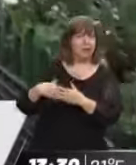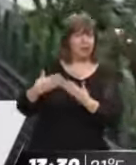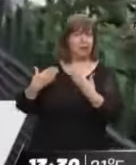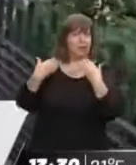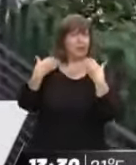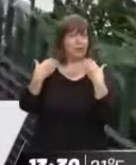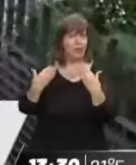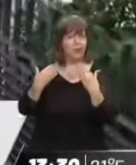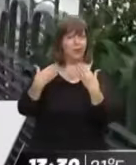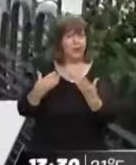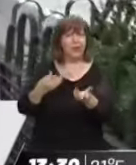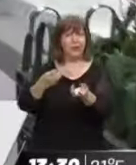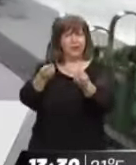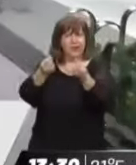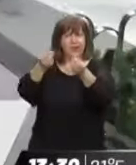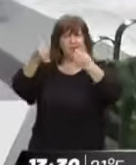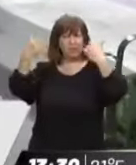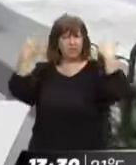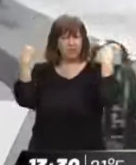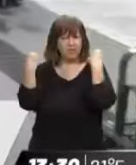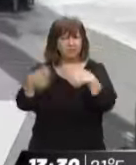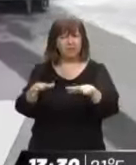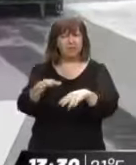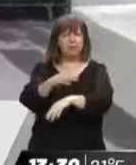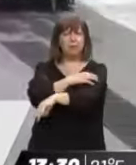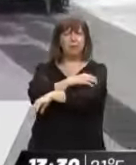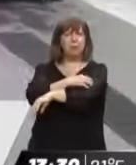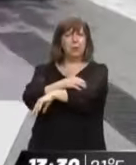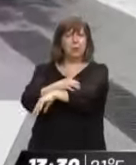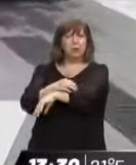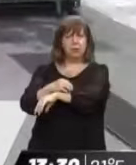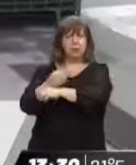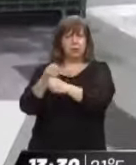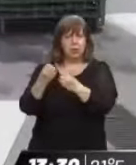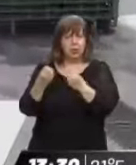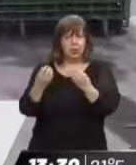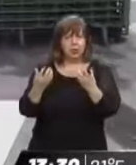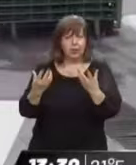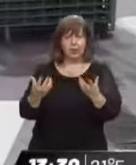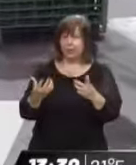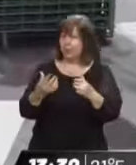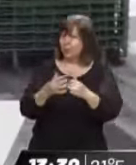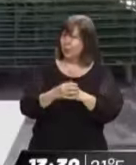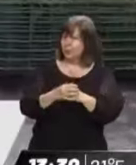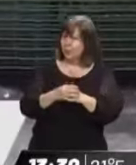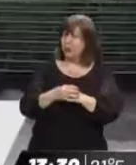Ciudadanos extranjeros que, bueno, por casualidad están ahora vacacionando en Buenos Aires,